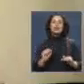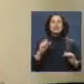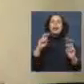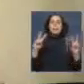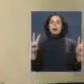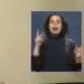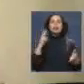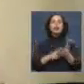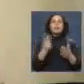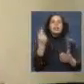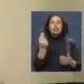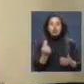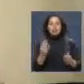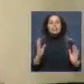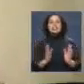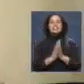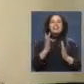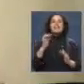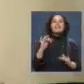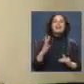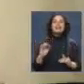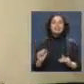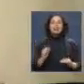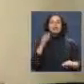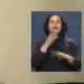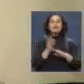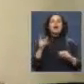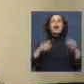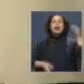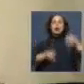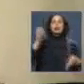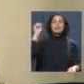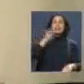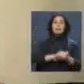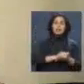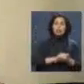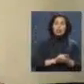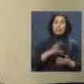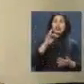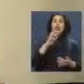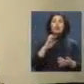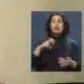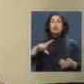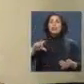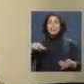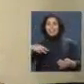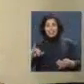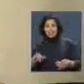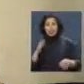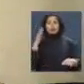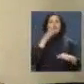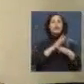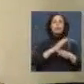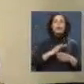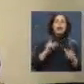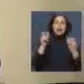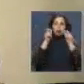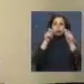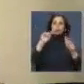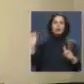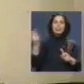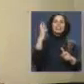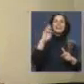2012. En San Fabián, terminamos la Corte de Apelaciones. En Coronel, terminamos la Contraloría, cuando a través suyo, presidenta,